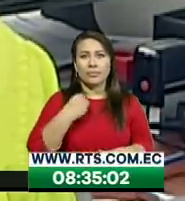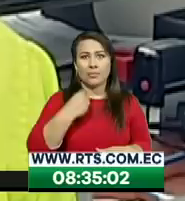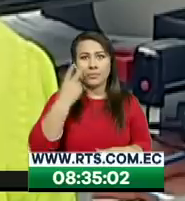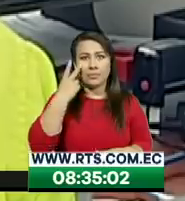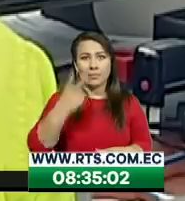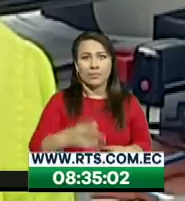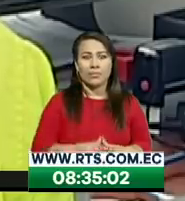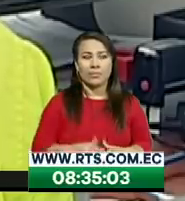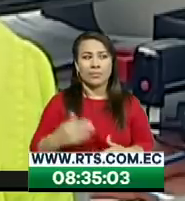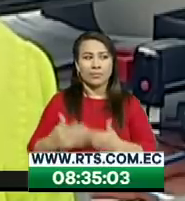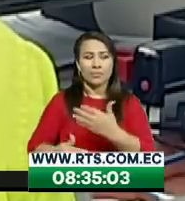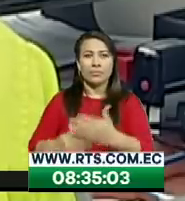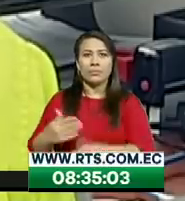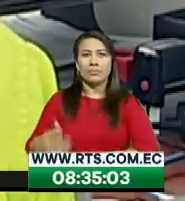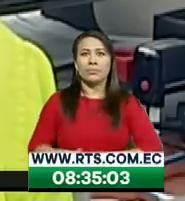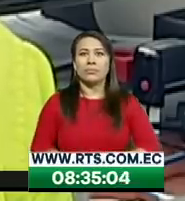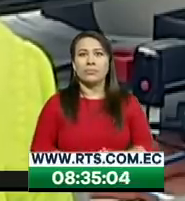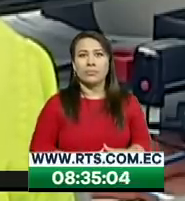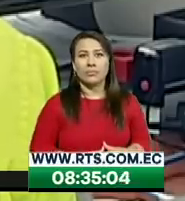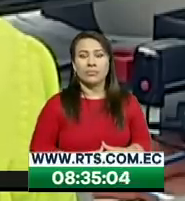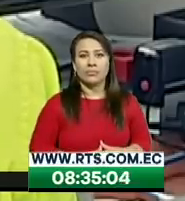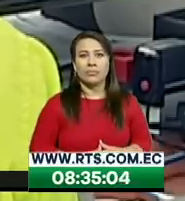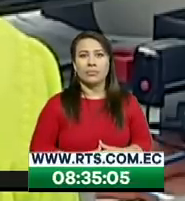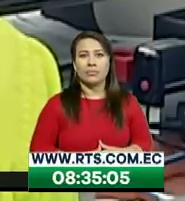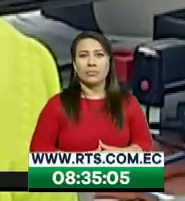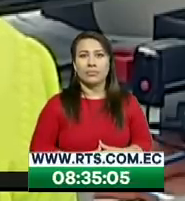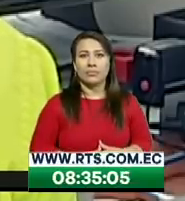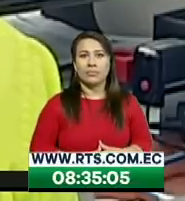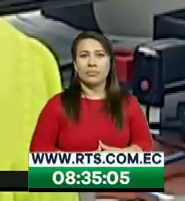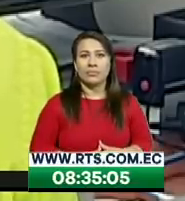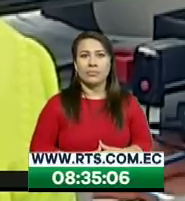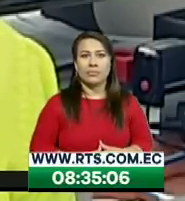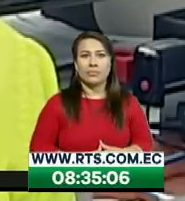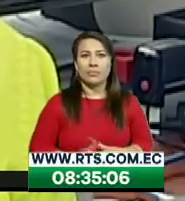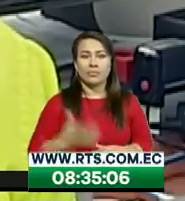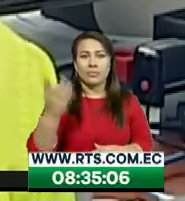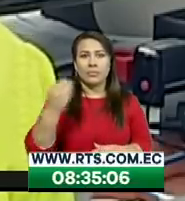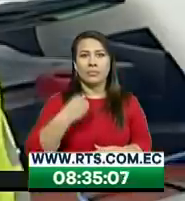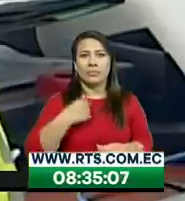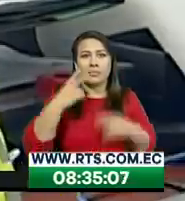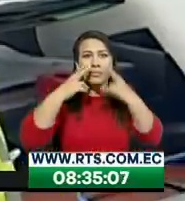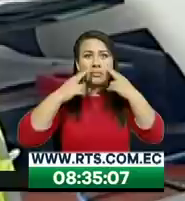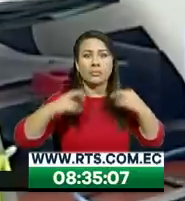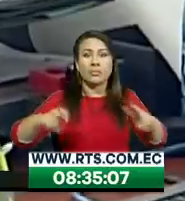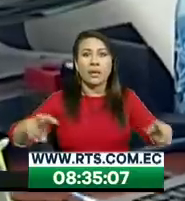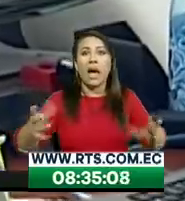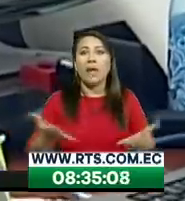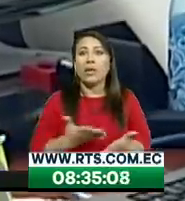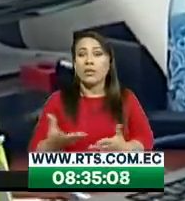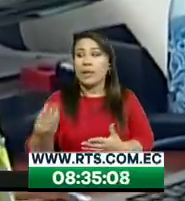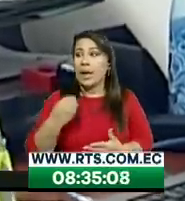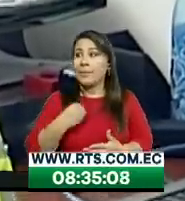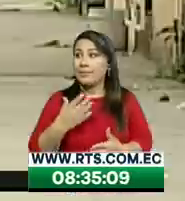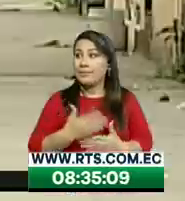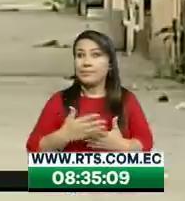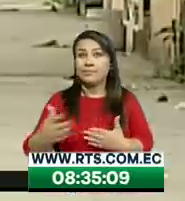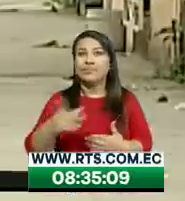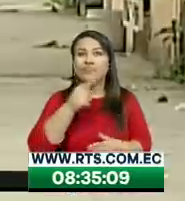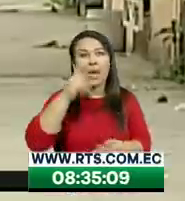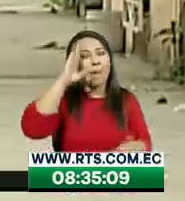placa naranja debidamente colocada. Realmente es una inspección visual donde se verifica el